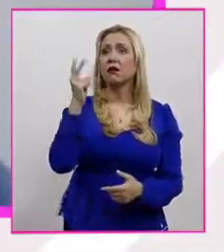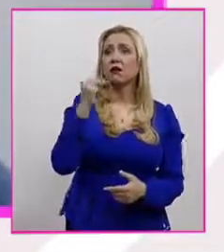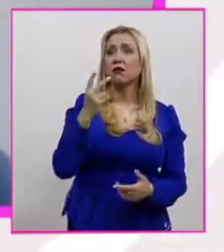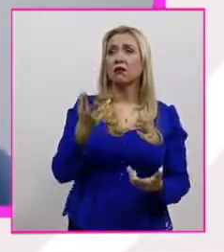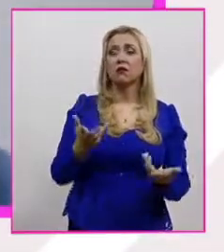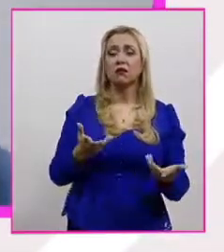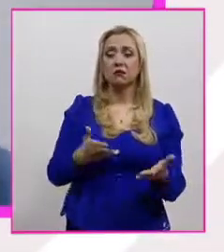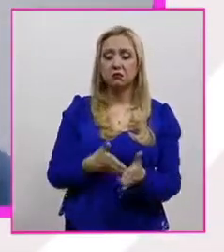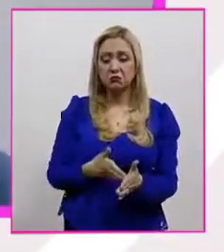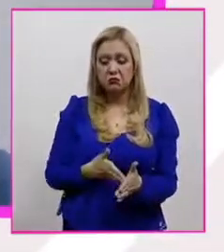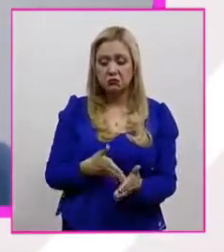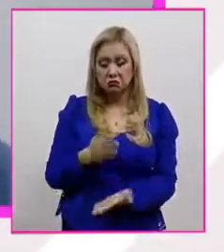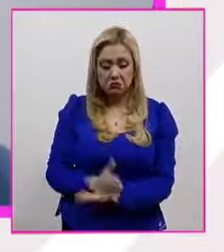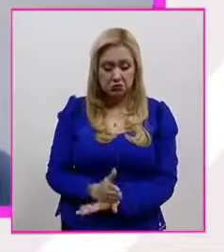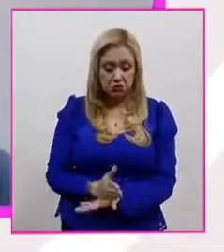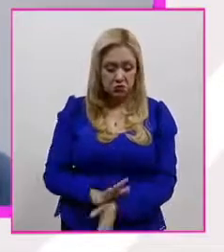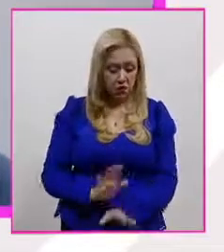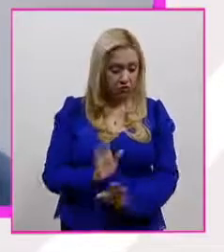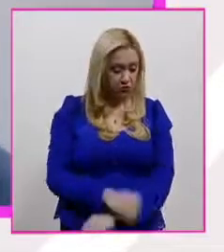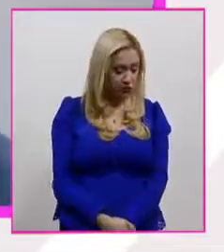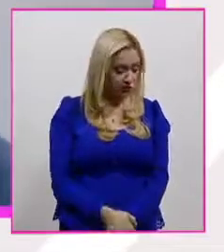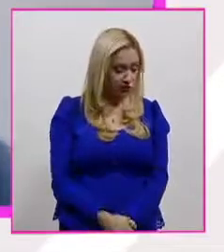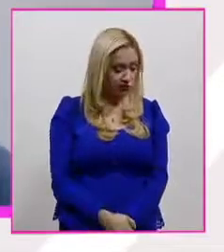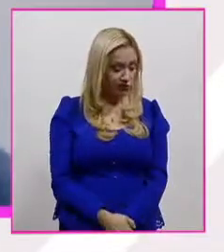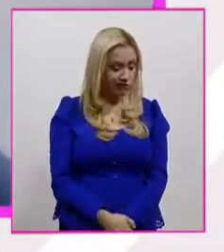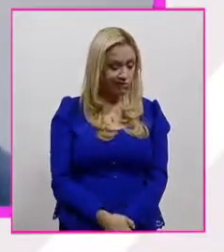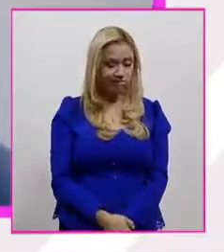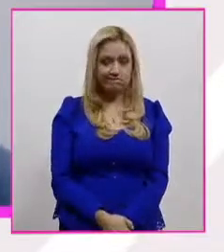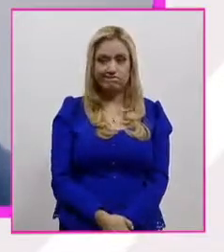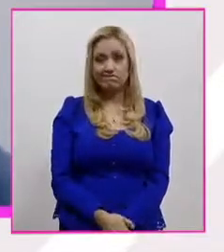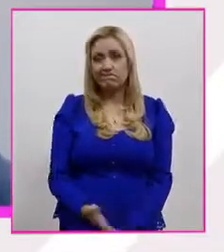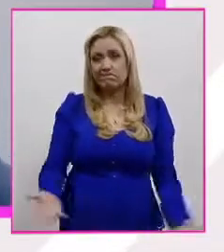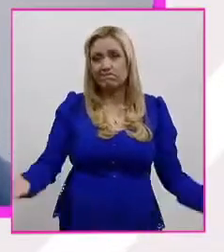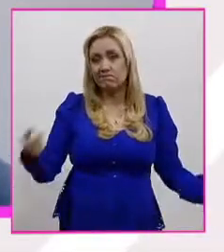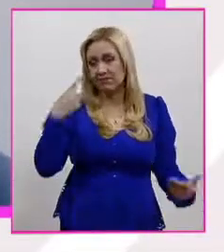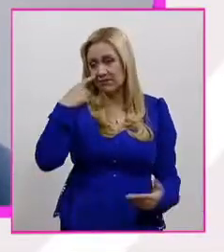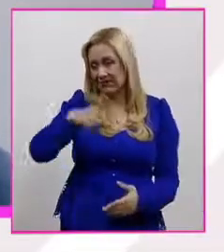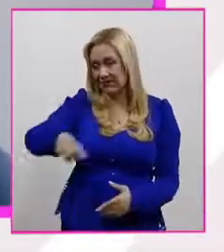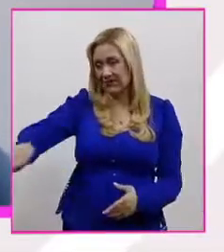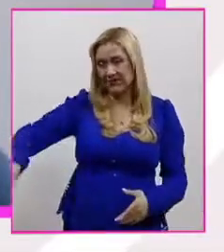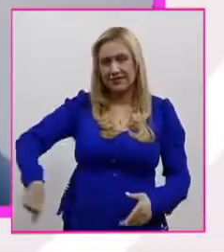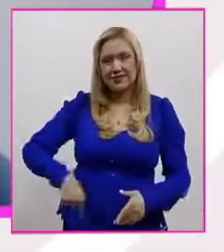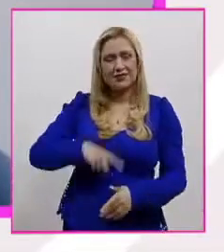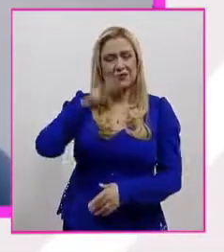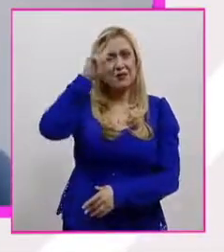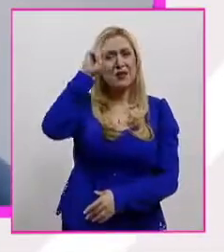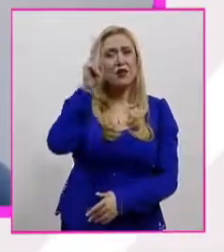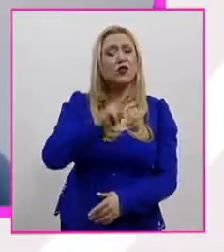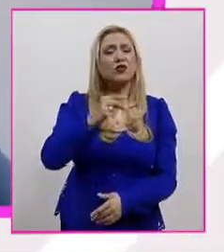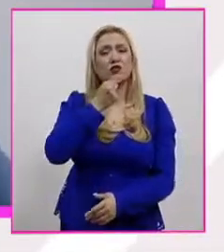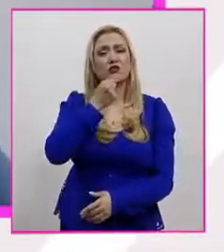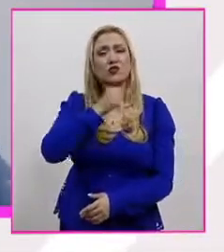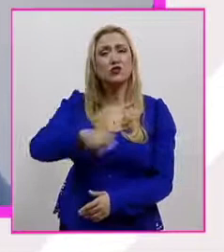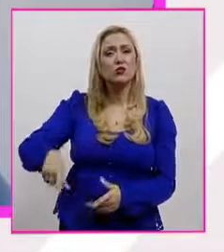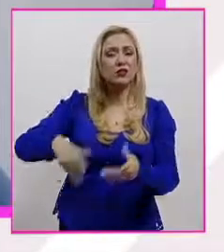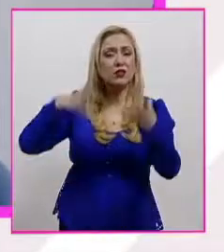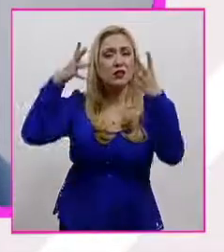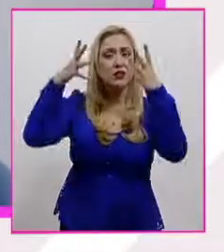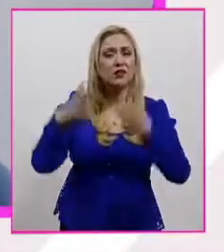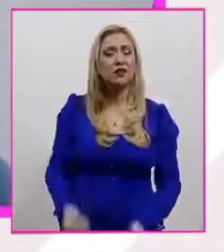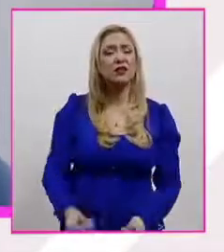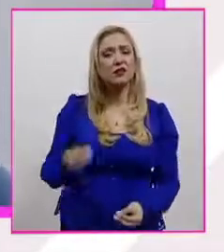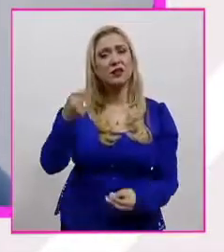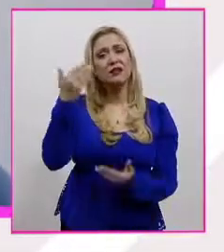estudios que ya hay de los rezagos nos marcan un panorama muy, muy grave para el desarrollo de nuestra niñez, ¿no? O de la